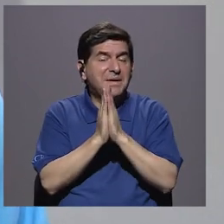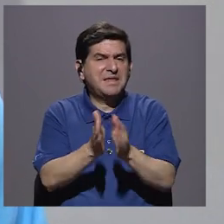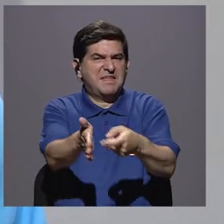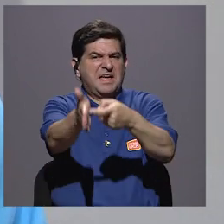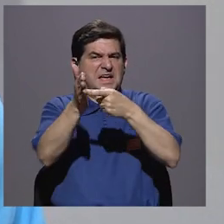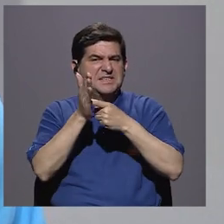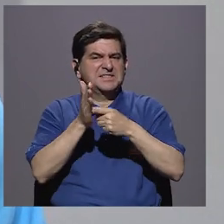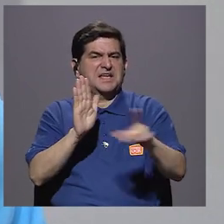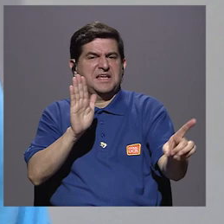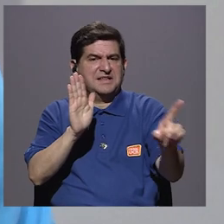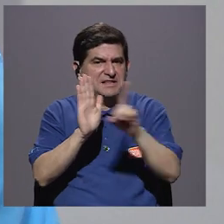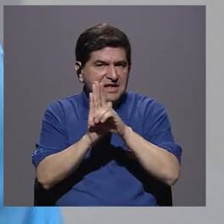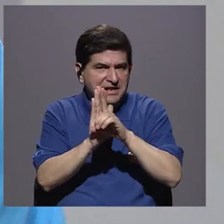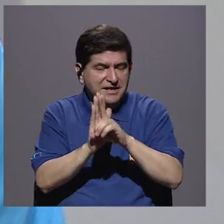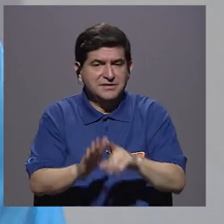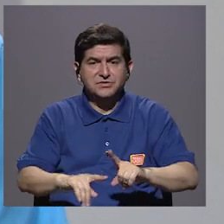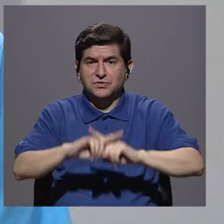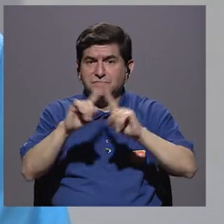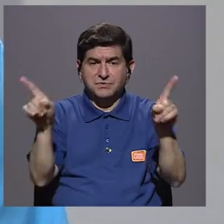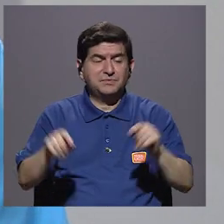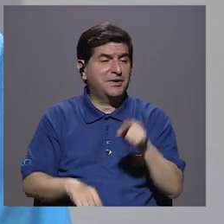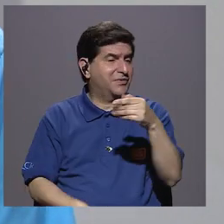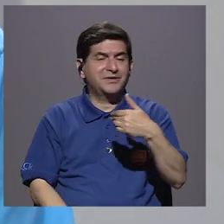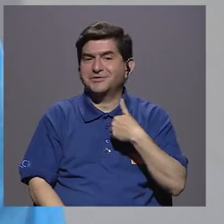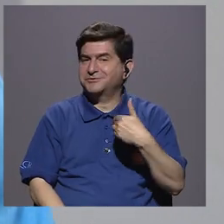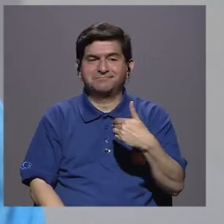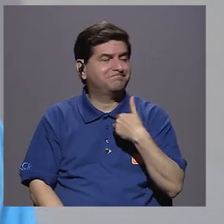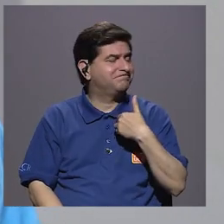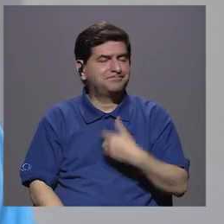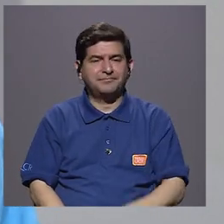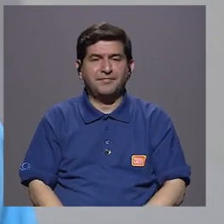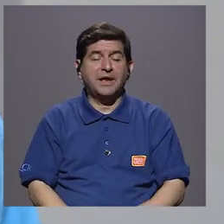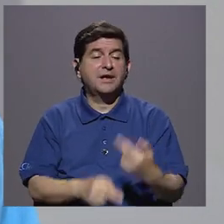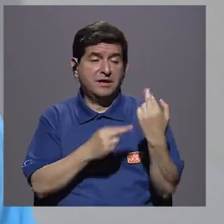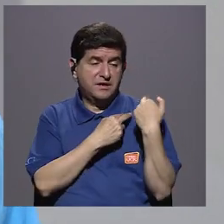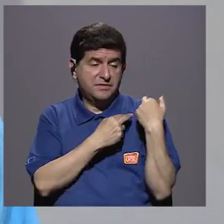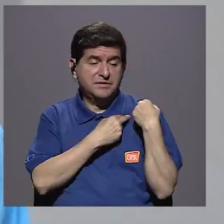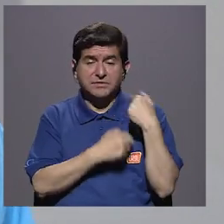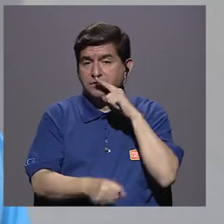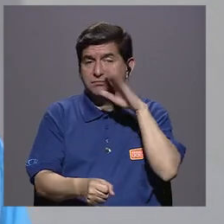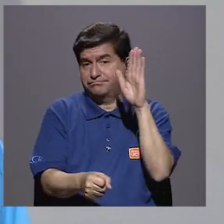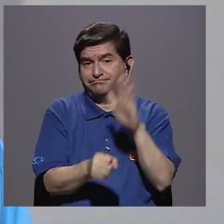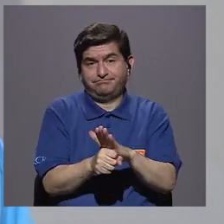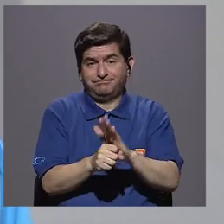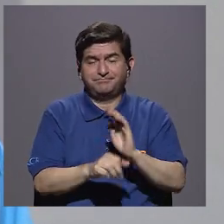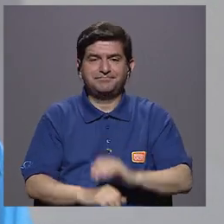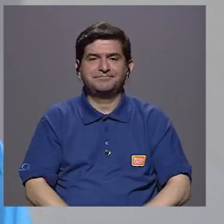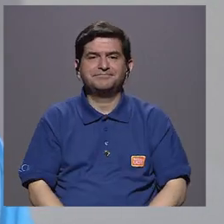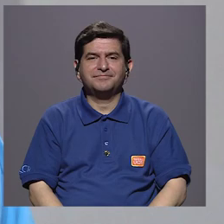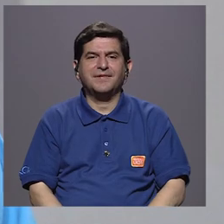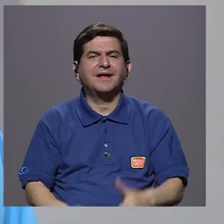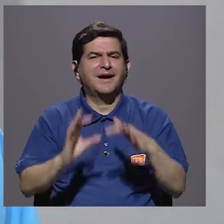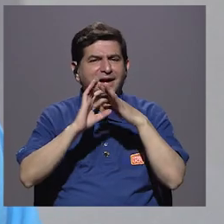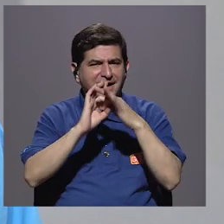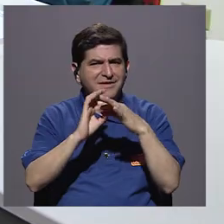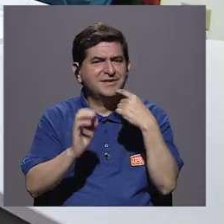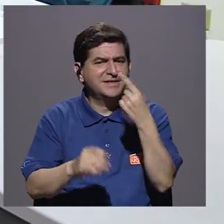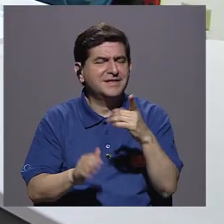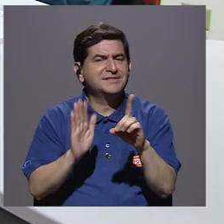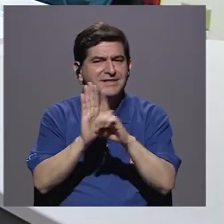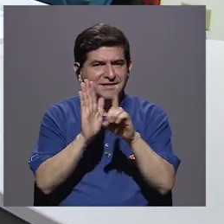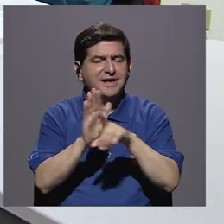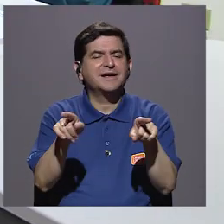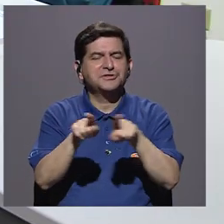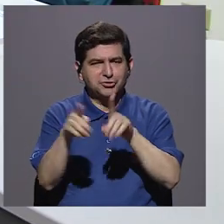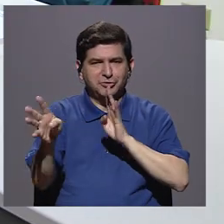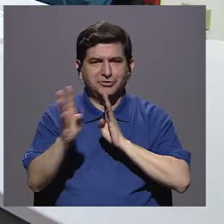a exigir derechos que realmente no los tienen. Es un deber que han incumplido. Aunque, bueno, a propósito que mencionan los derechos,